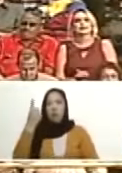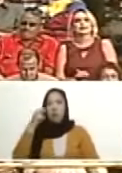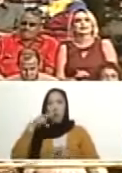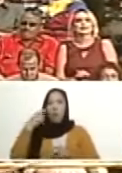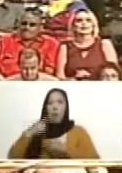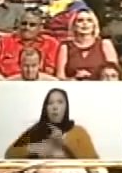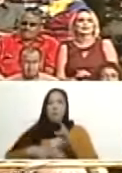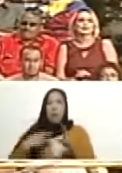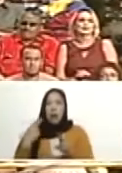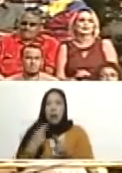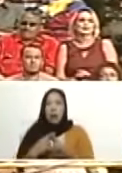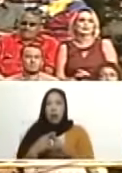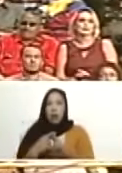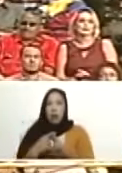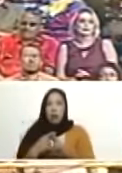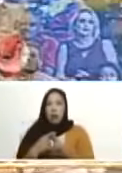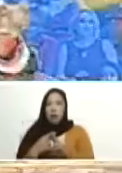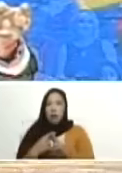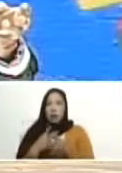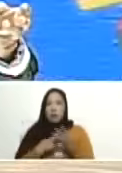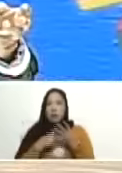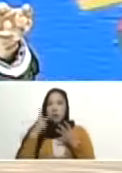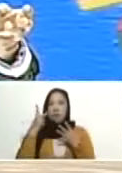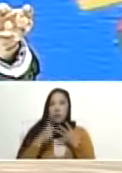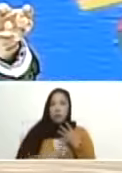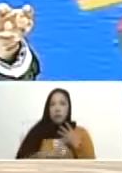humanidad se planteó